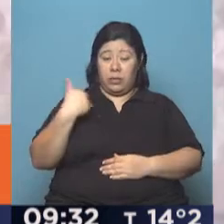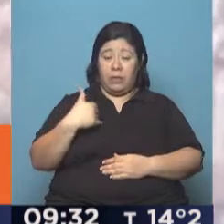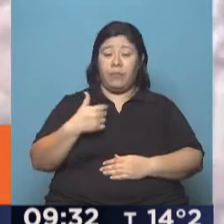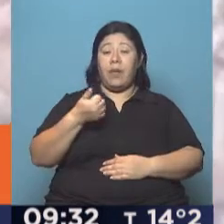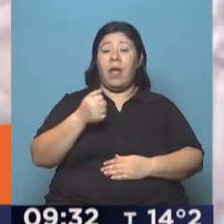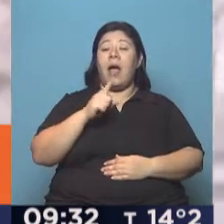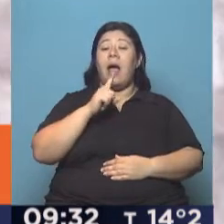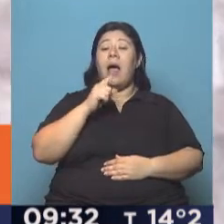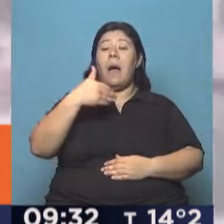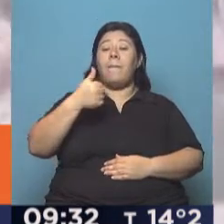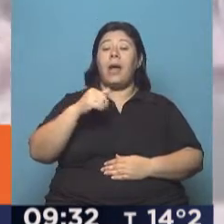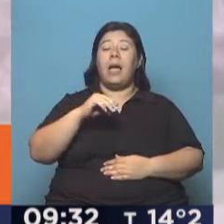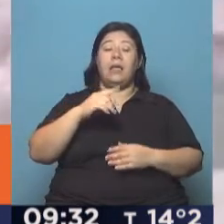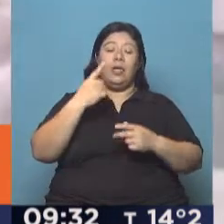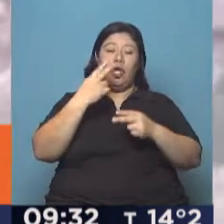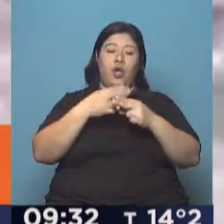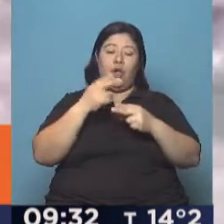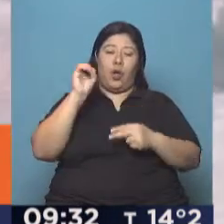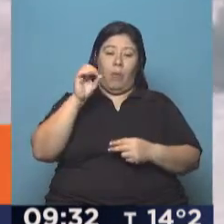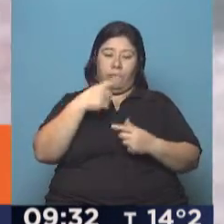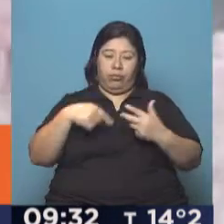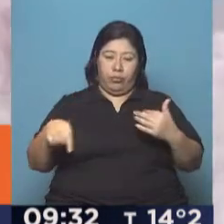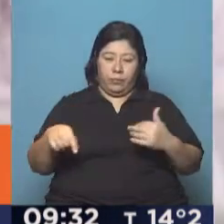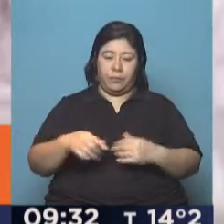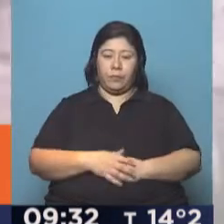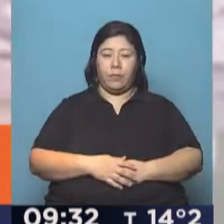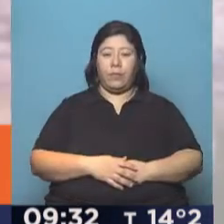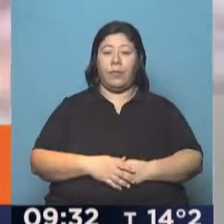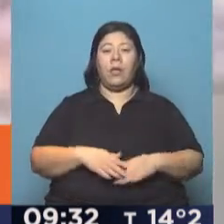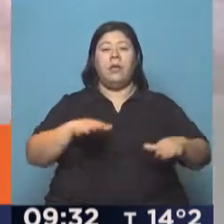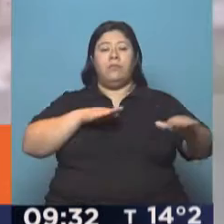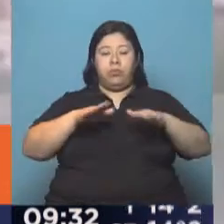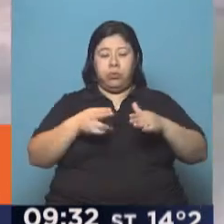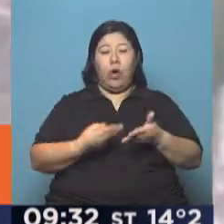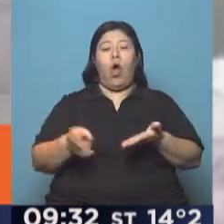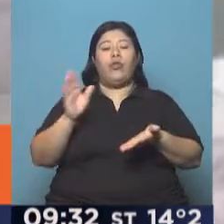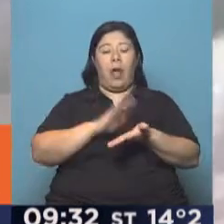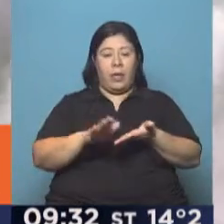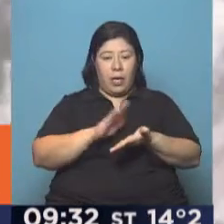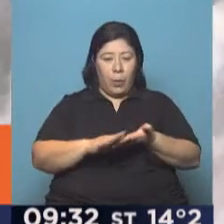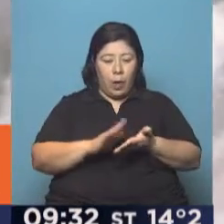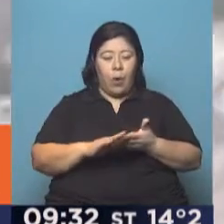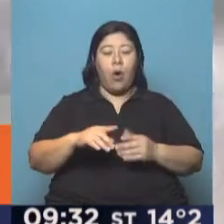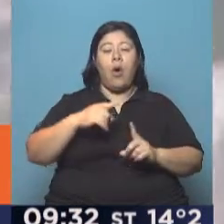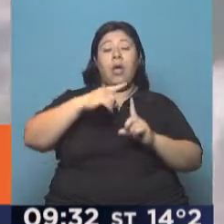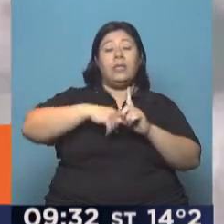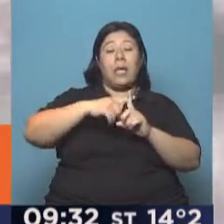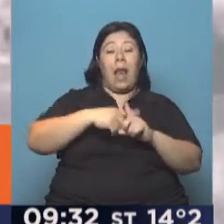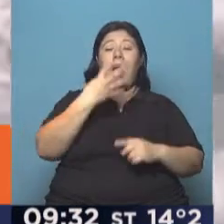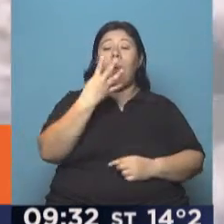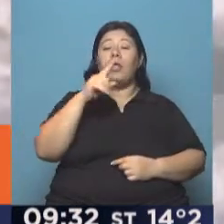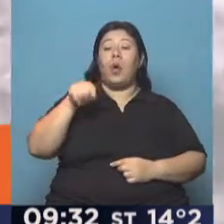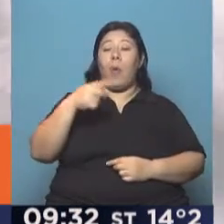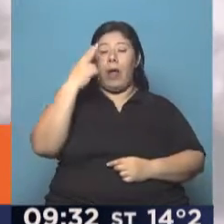y Arquata. En Arquata de Tronto acaba de suceder una réplica de 4.9 en la escala de